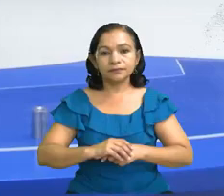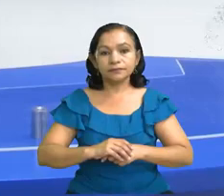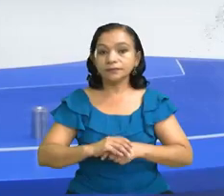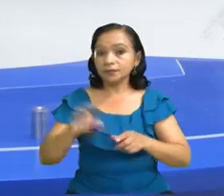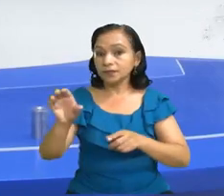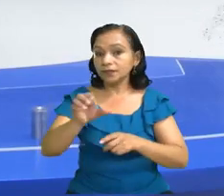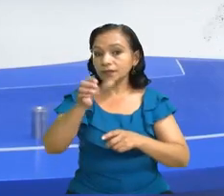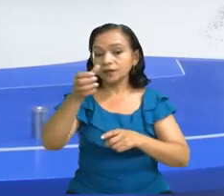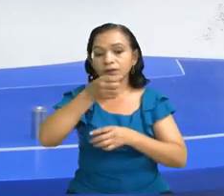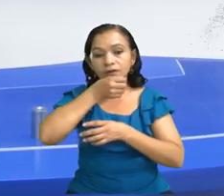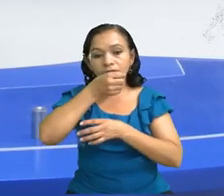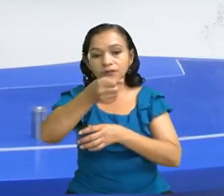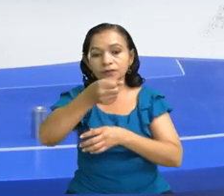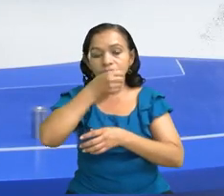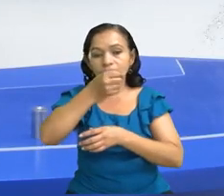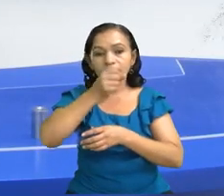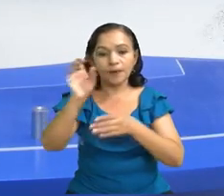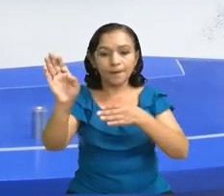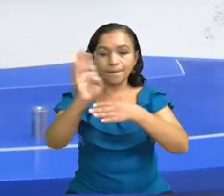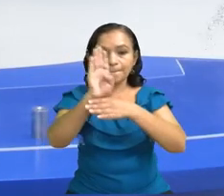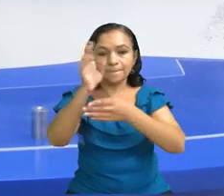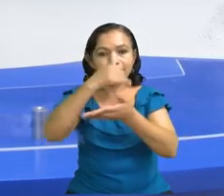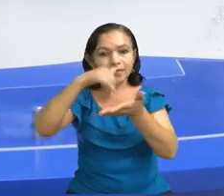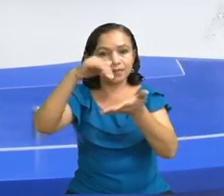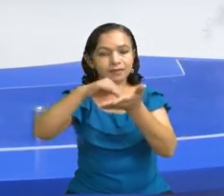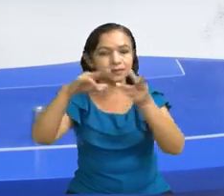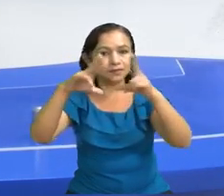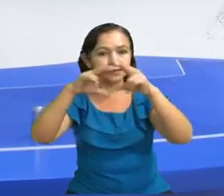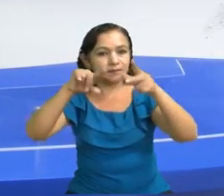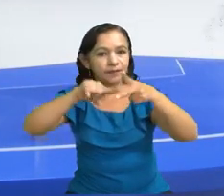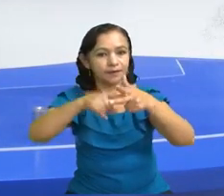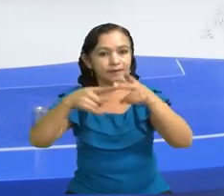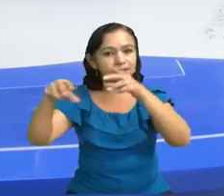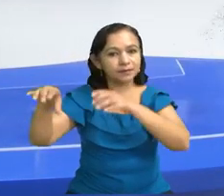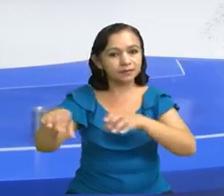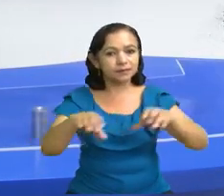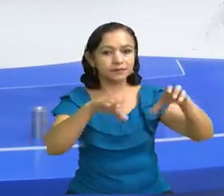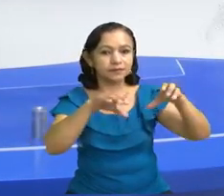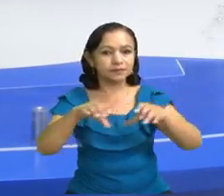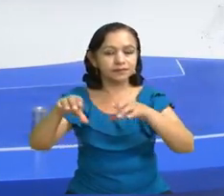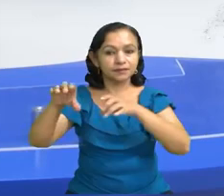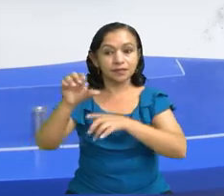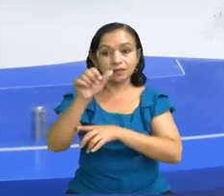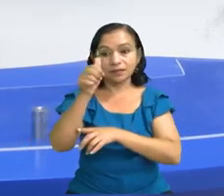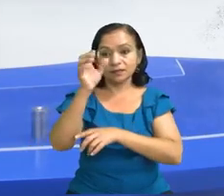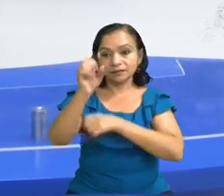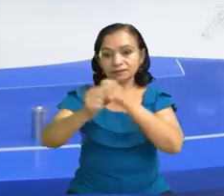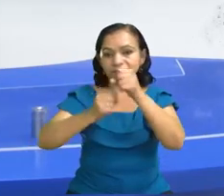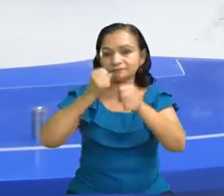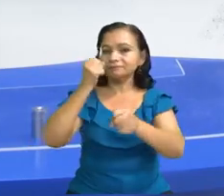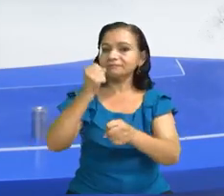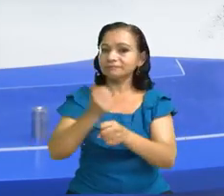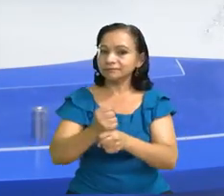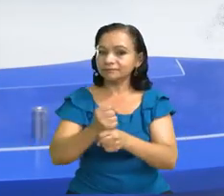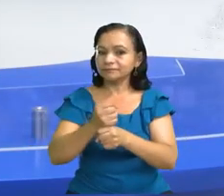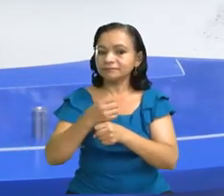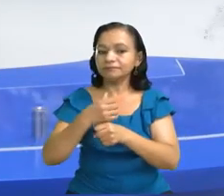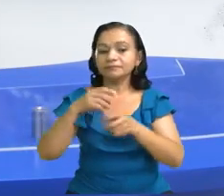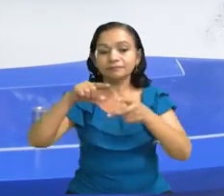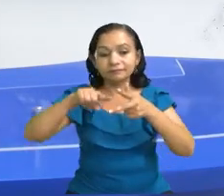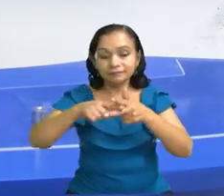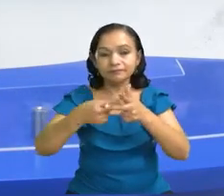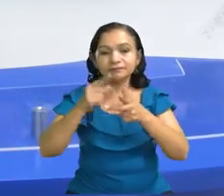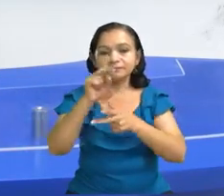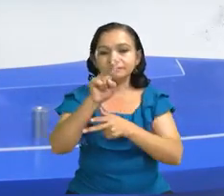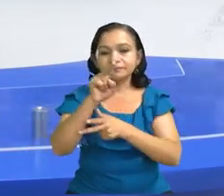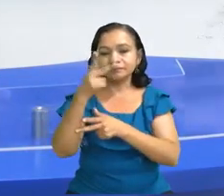En otras noticias, el Banco Central de Nicaragua iniciará actividades conmemorativas a su 60 aniversario desde su creación un